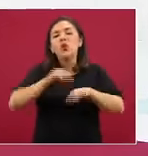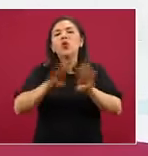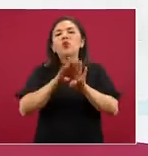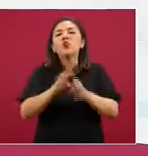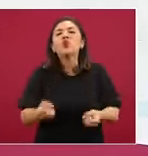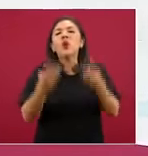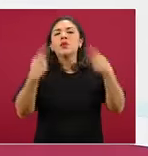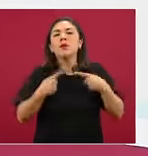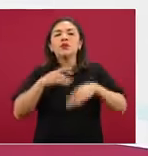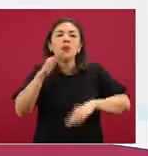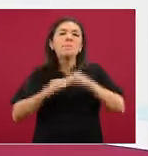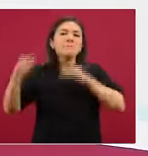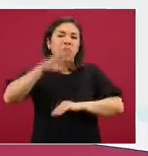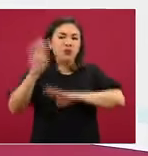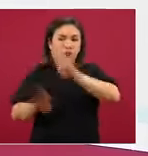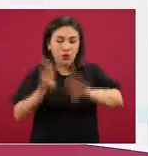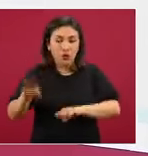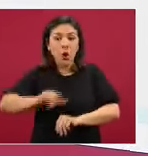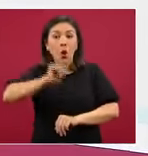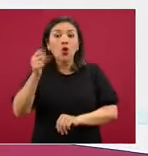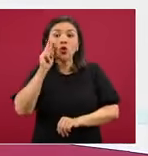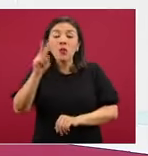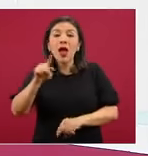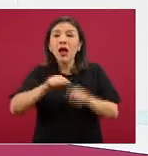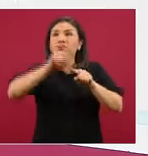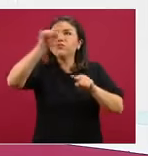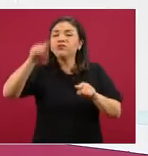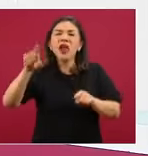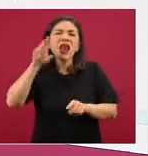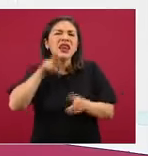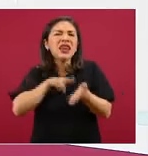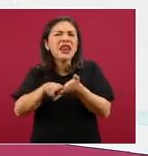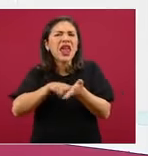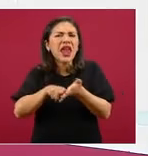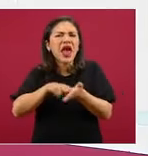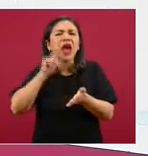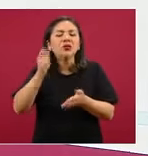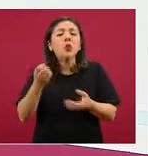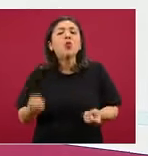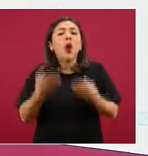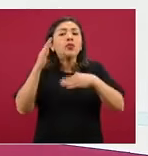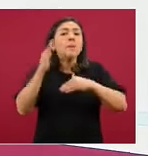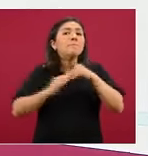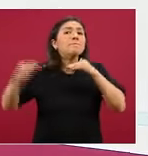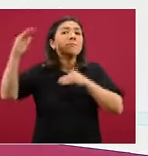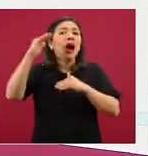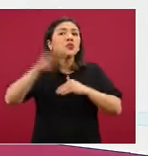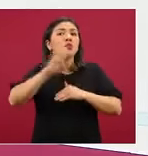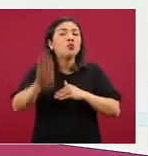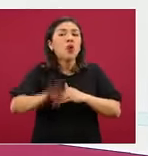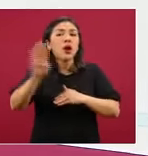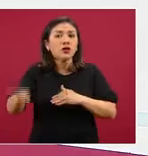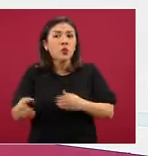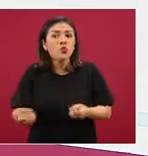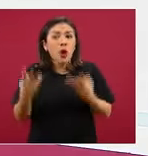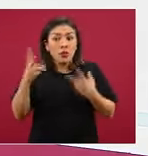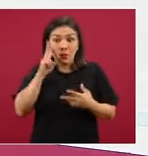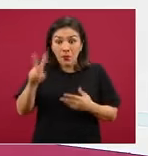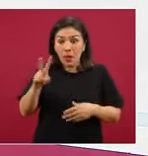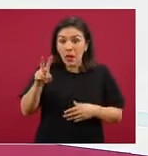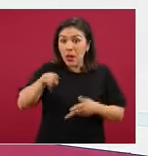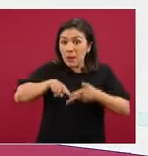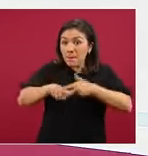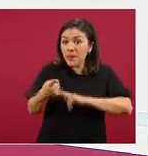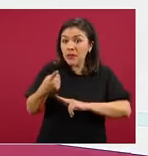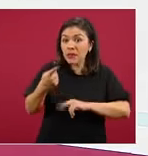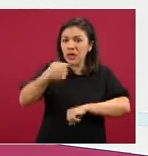mortalidad. Y la línea negra es este exceso de mortalidad y en donde podemos ver que el exceso de mortalidad se empezó a presentar más o